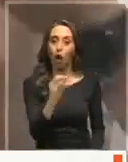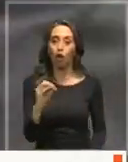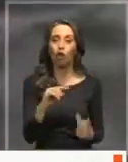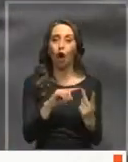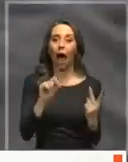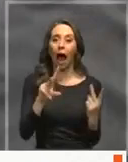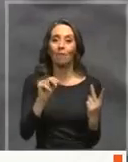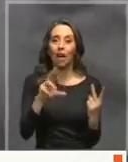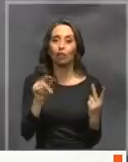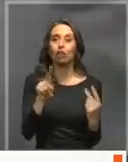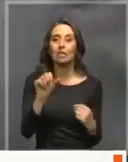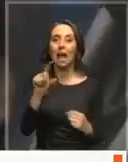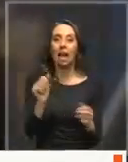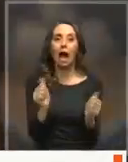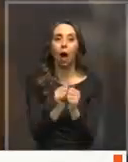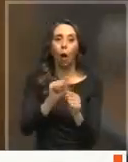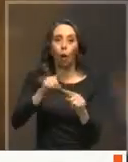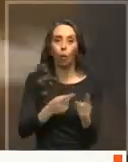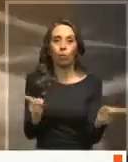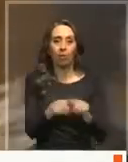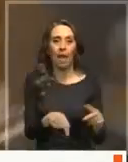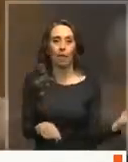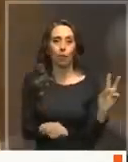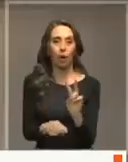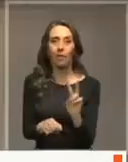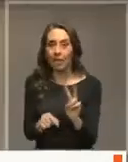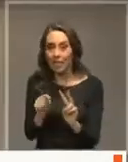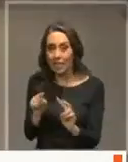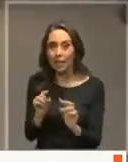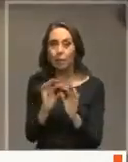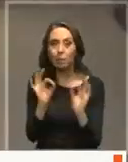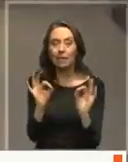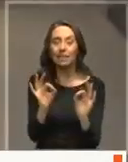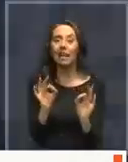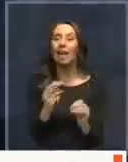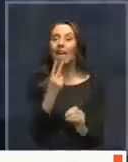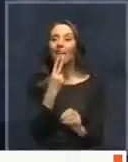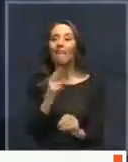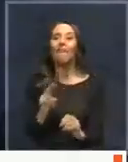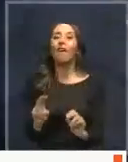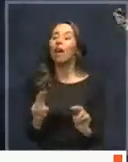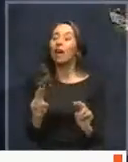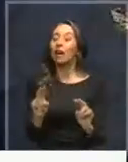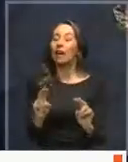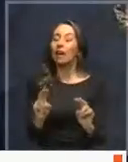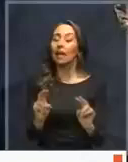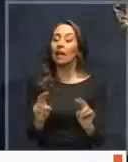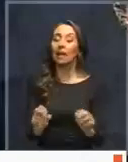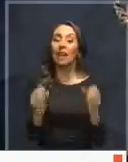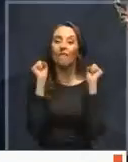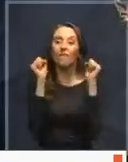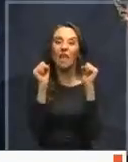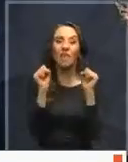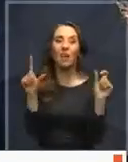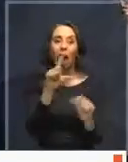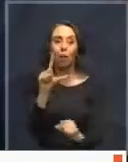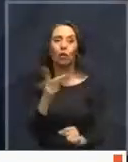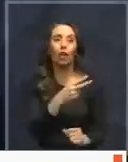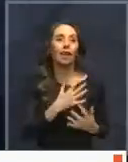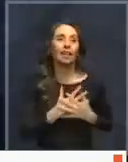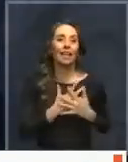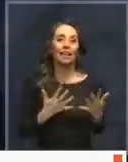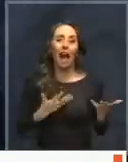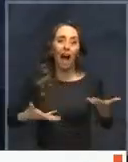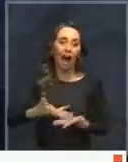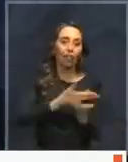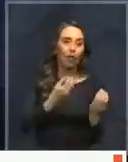Salas nuevamente juntos. Es un especial de Viva el Lunes. Nosotros nos queremos tanto y hay tanta buena onda y tanto feeling